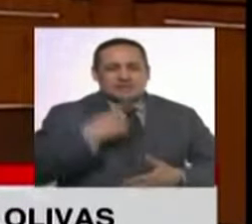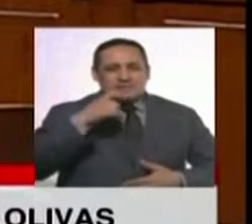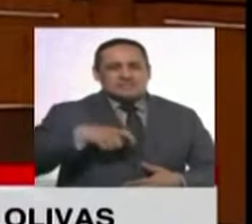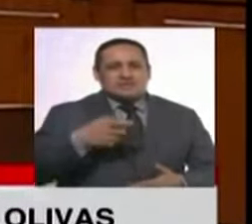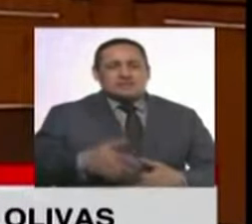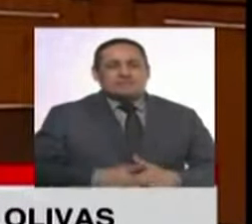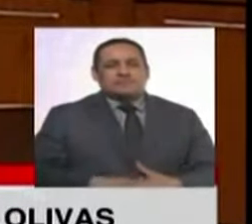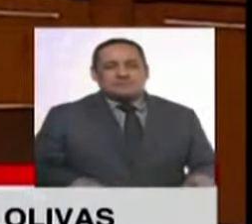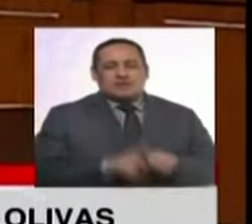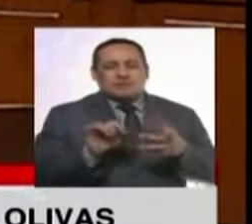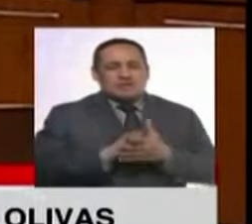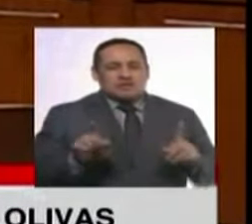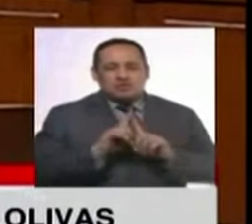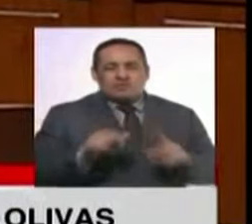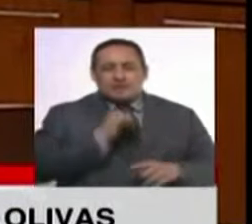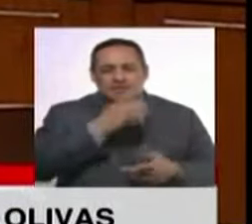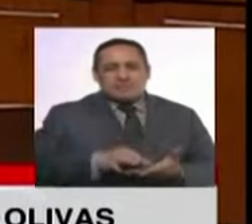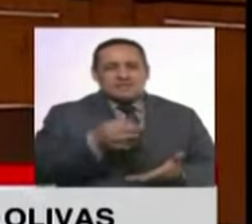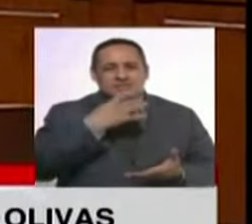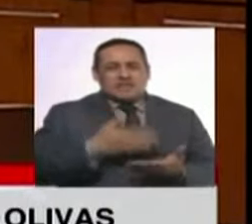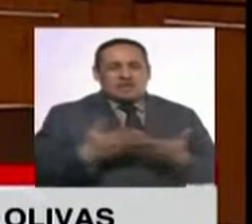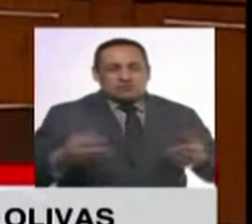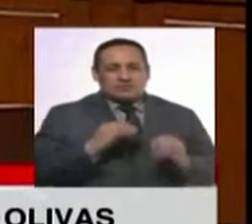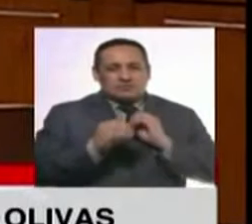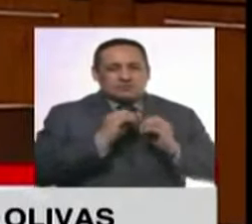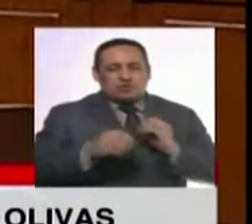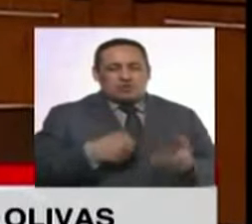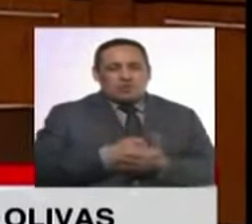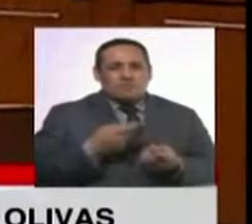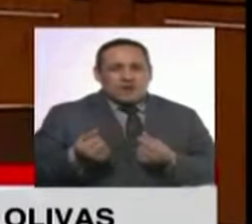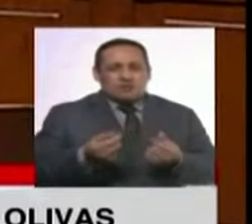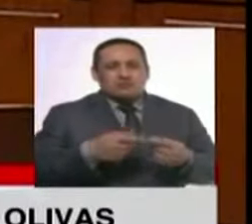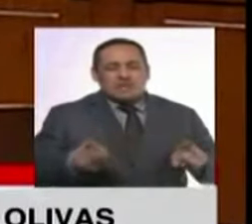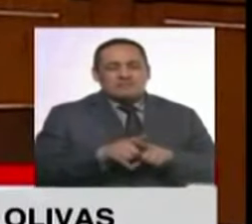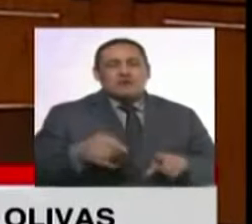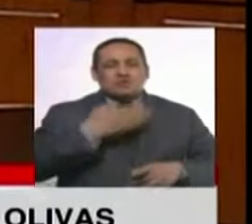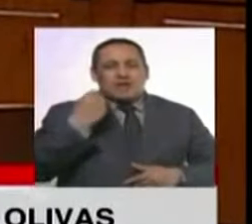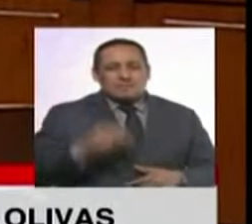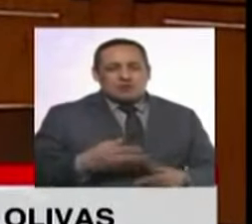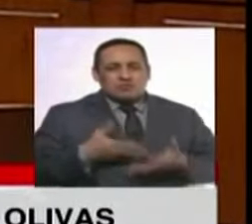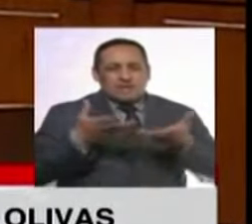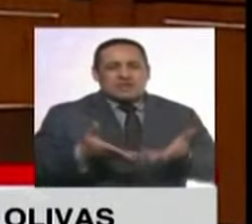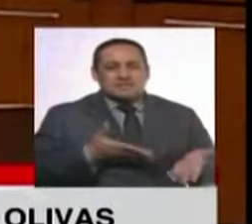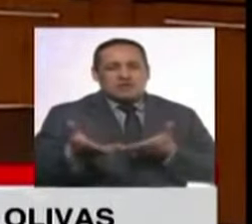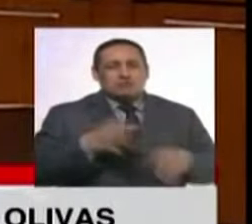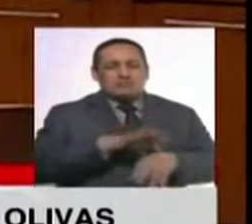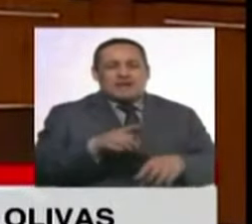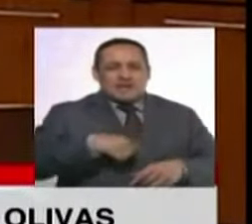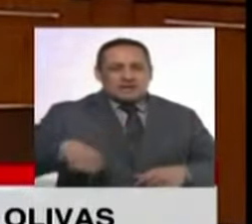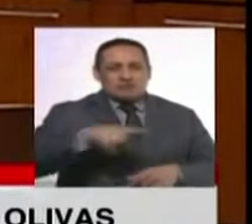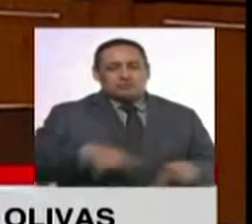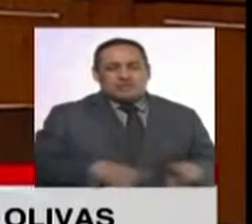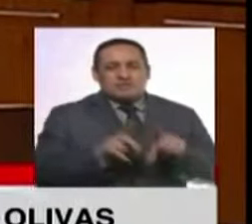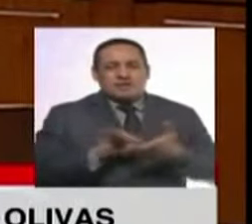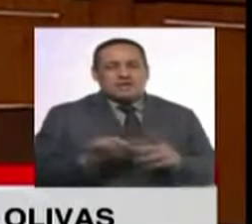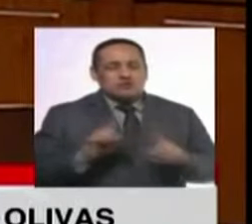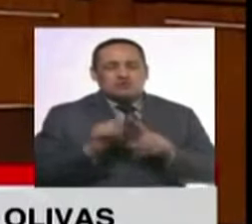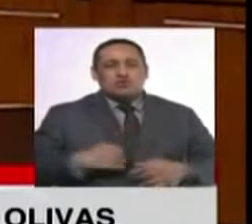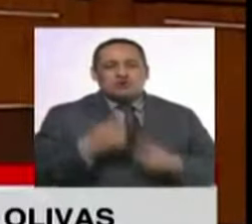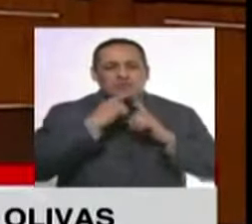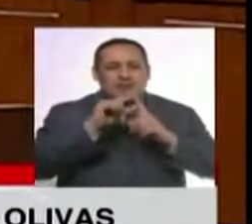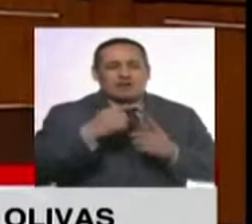corresponde no le va a falta de medicinas los equipos van separados va a haber una mejor presentación salud para ellos y eso no lo